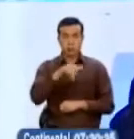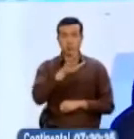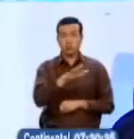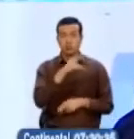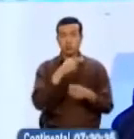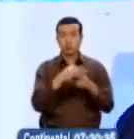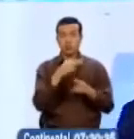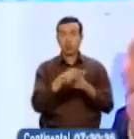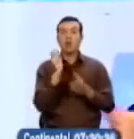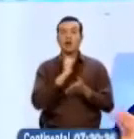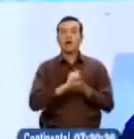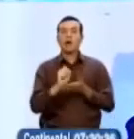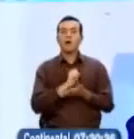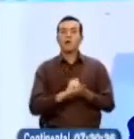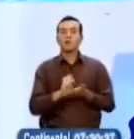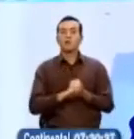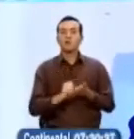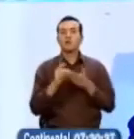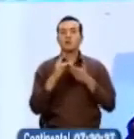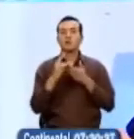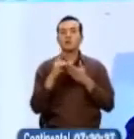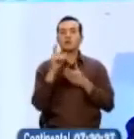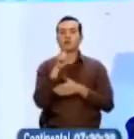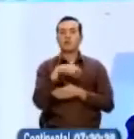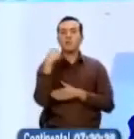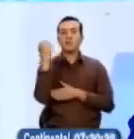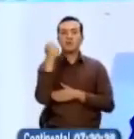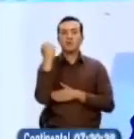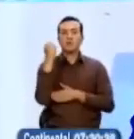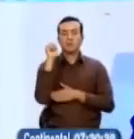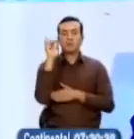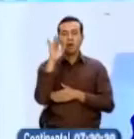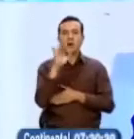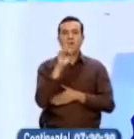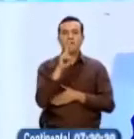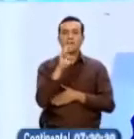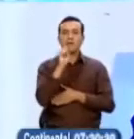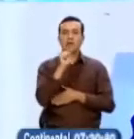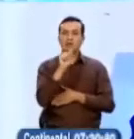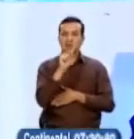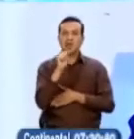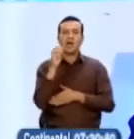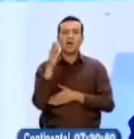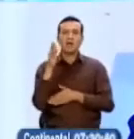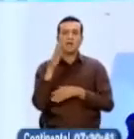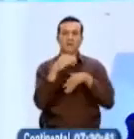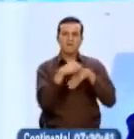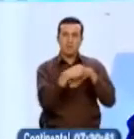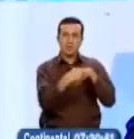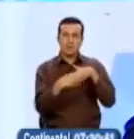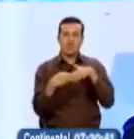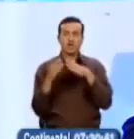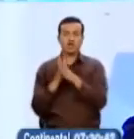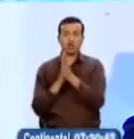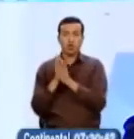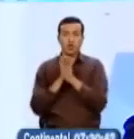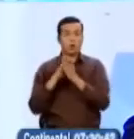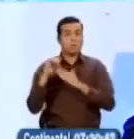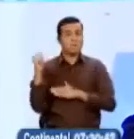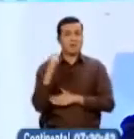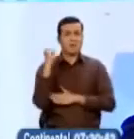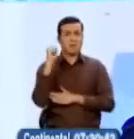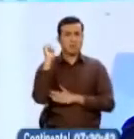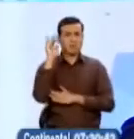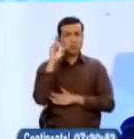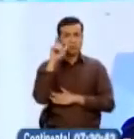el autor y el guionista de la famosa película fresa chocolate fue exitosa de ser muy exitosas y